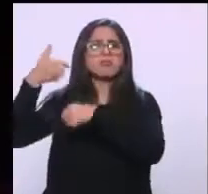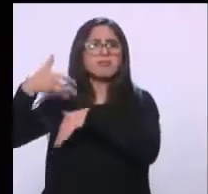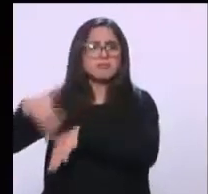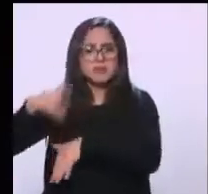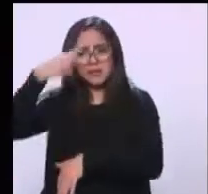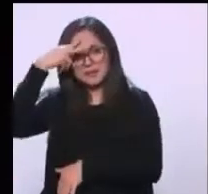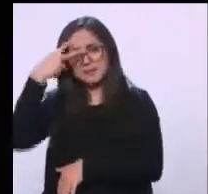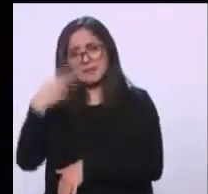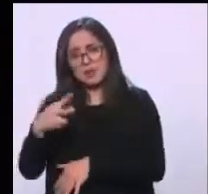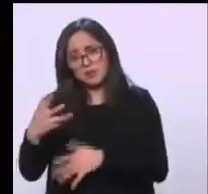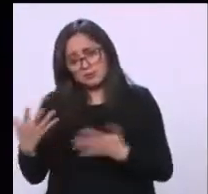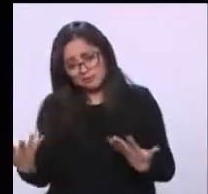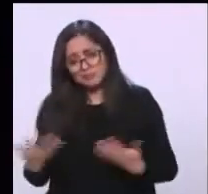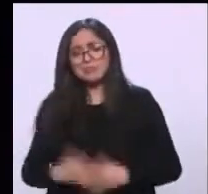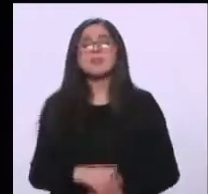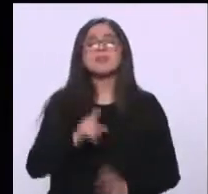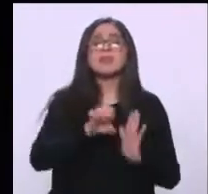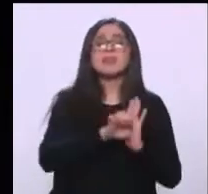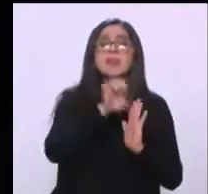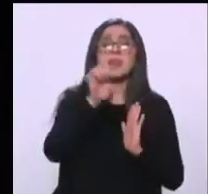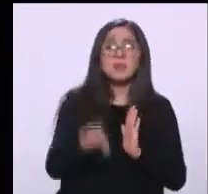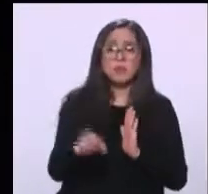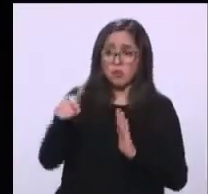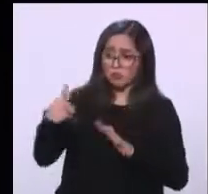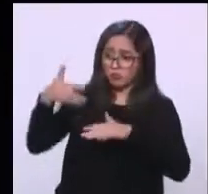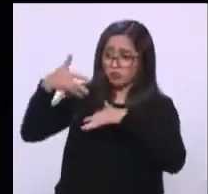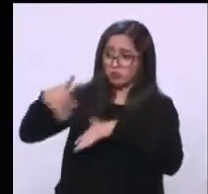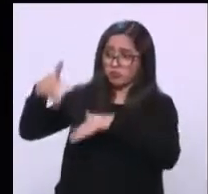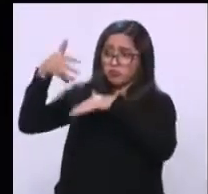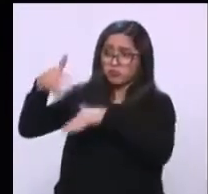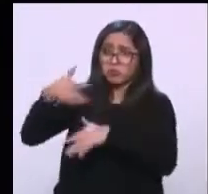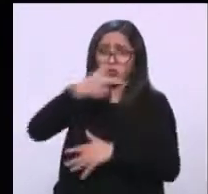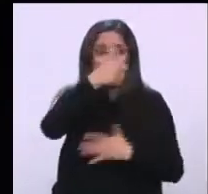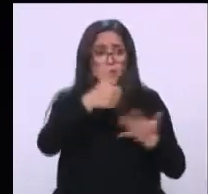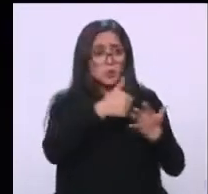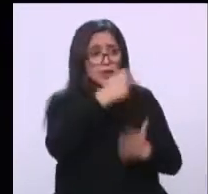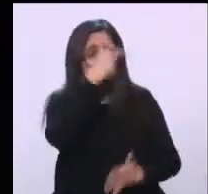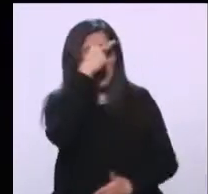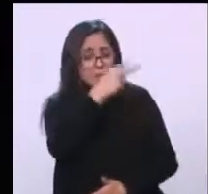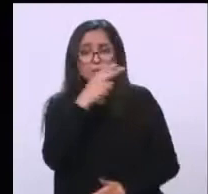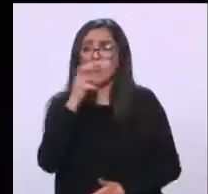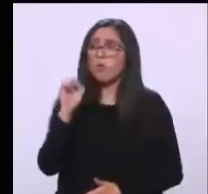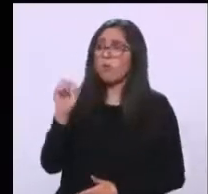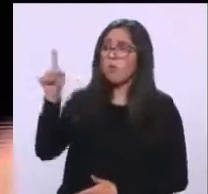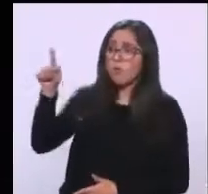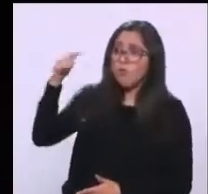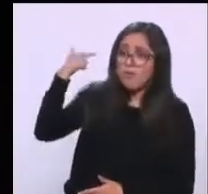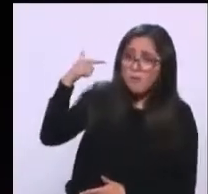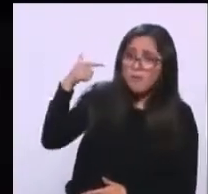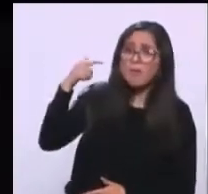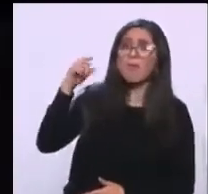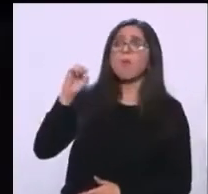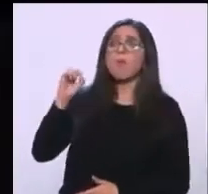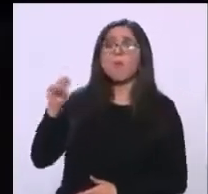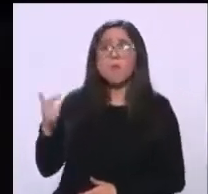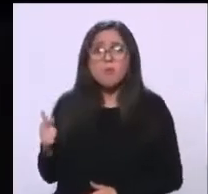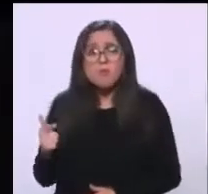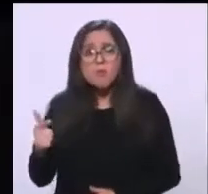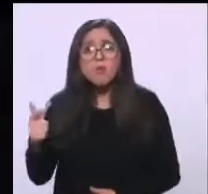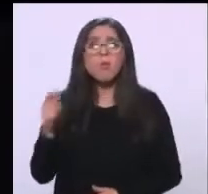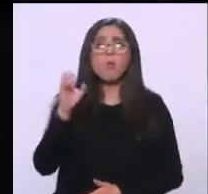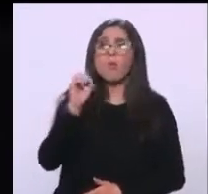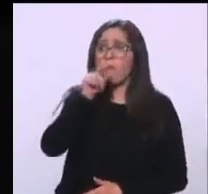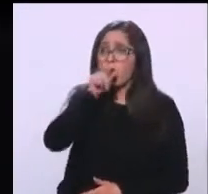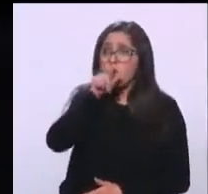no lo creo, no es lo mismo protestar en México, en la Ciudad de México, que protestar en Guadalajara o en Guanajuato o en Jalisco, como vimos,